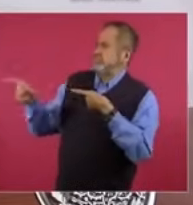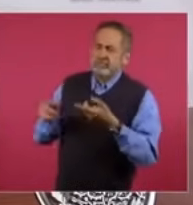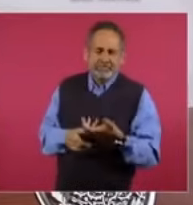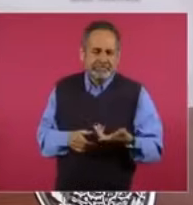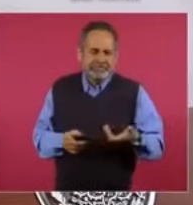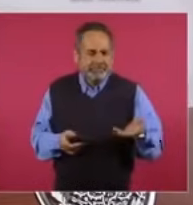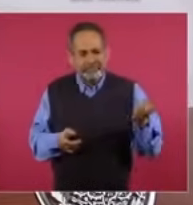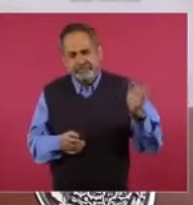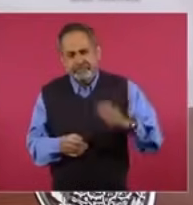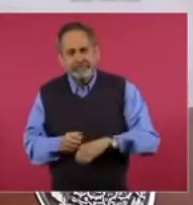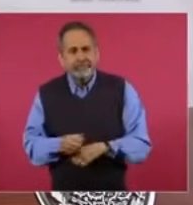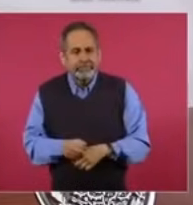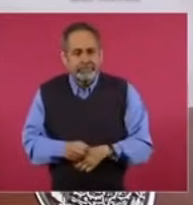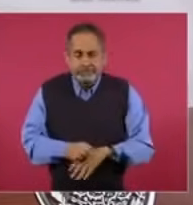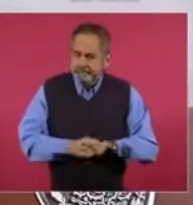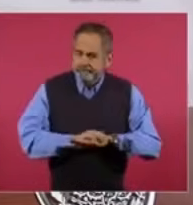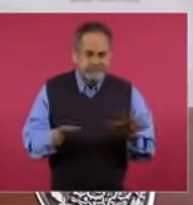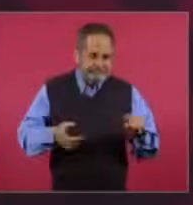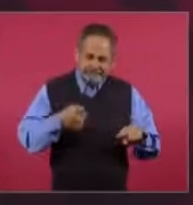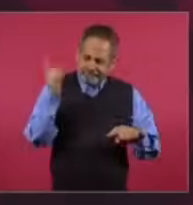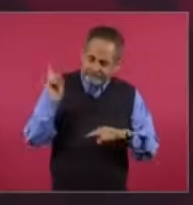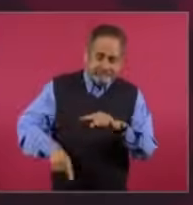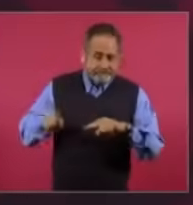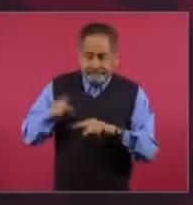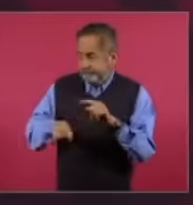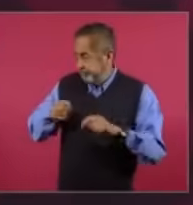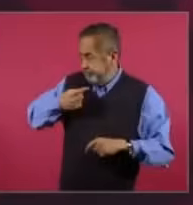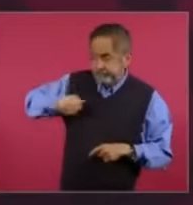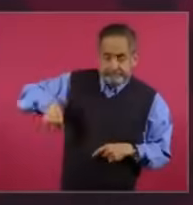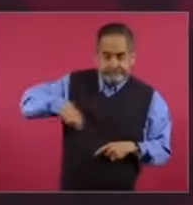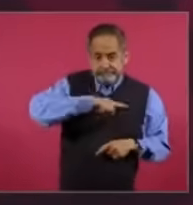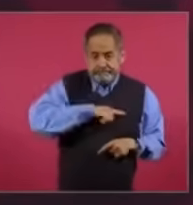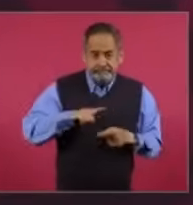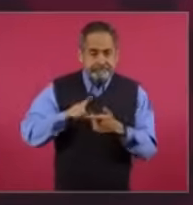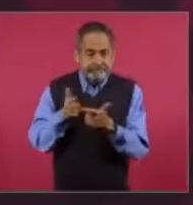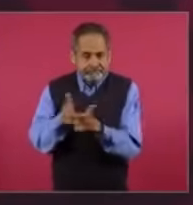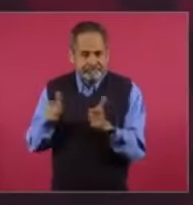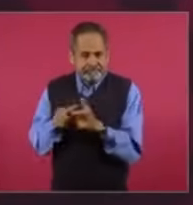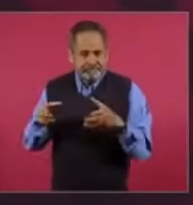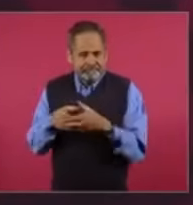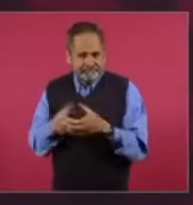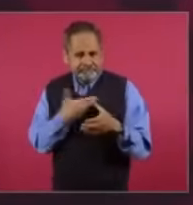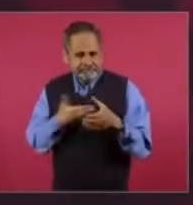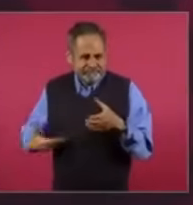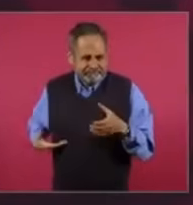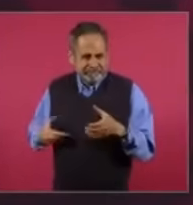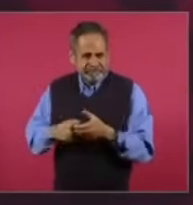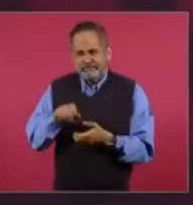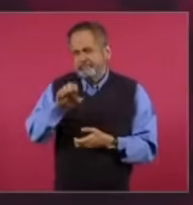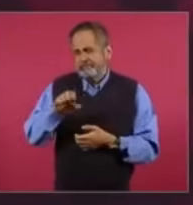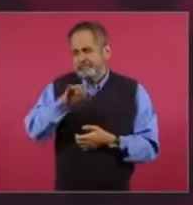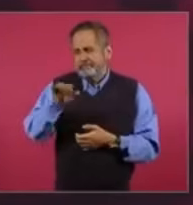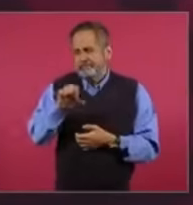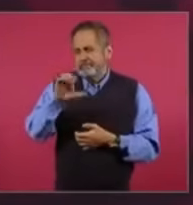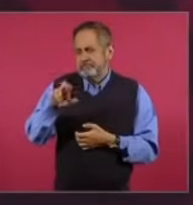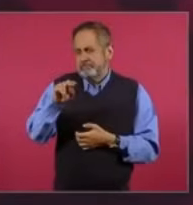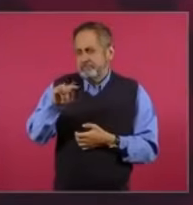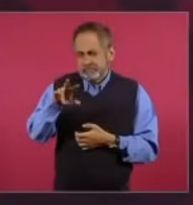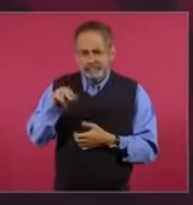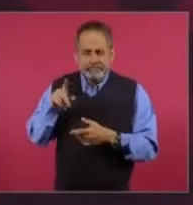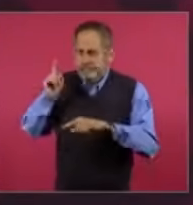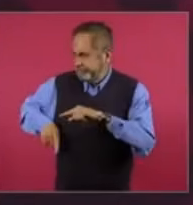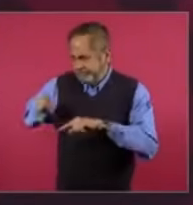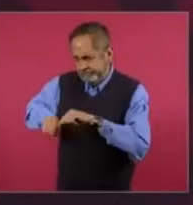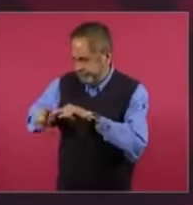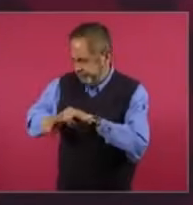Pero ya limpiamos el poder ejecutivo, ya no hay condonaciones